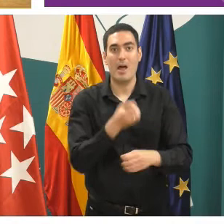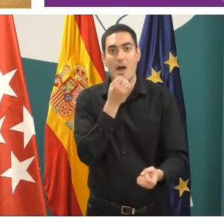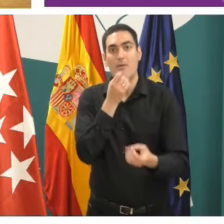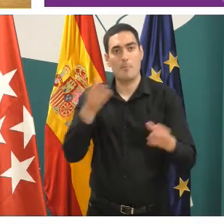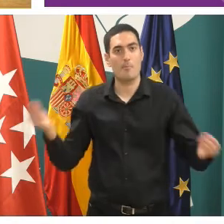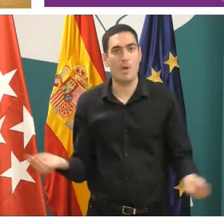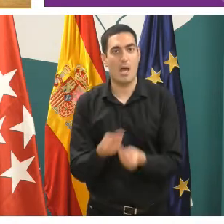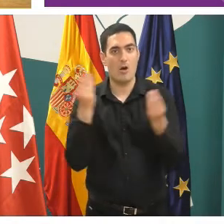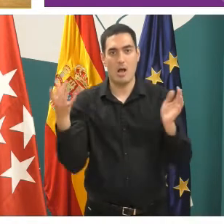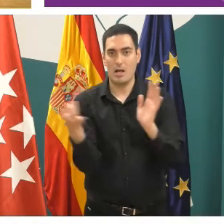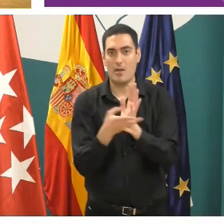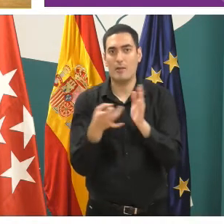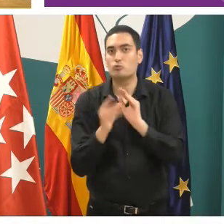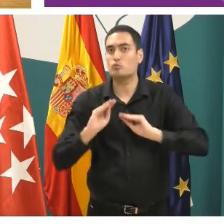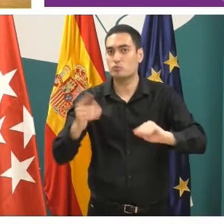diagnóstico, para mejorar su calidad.